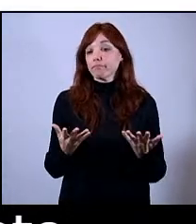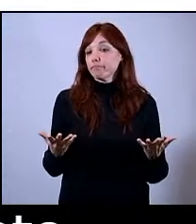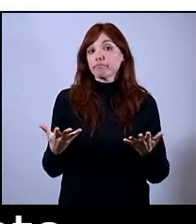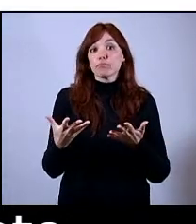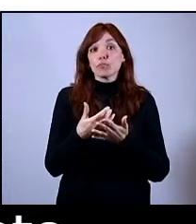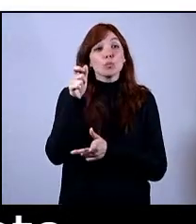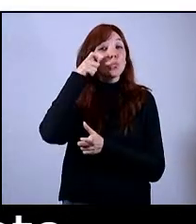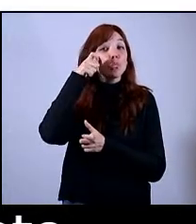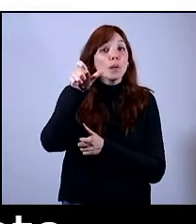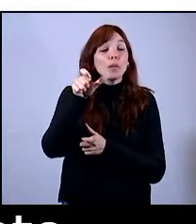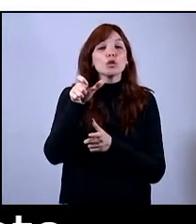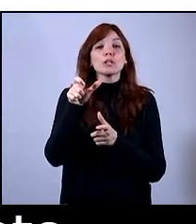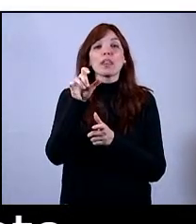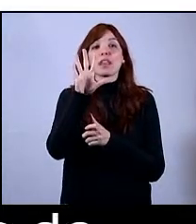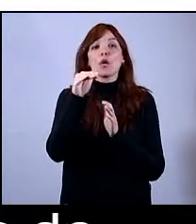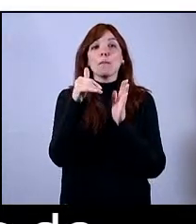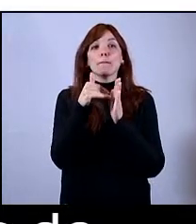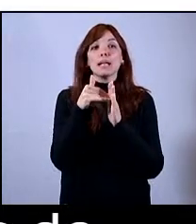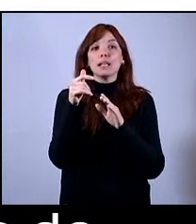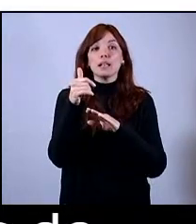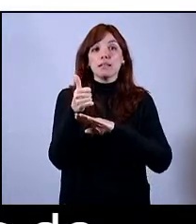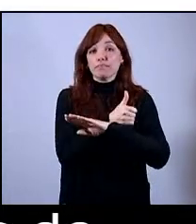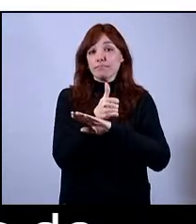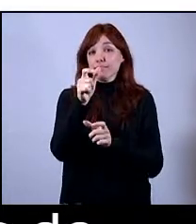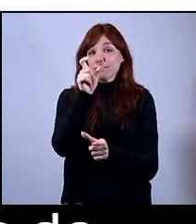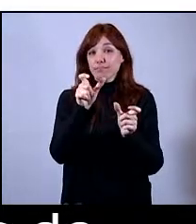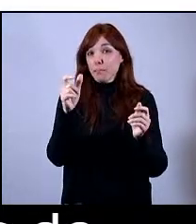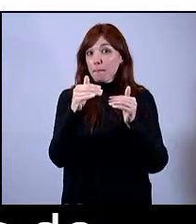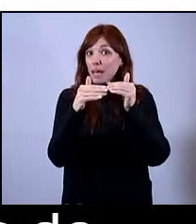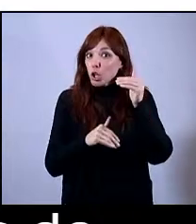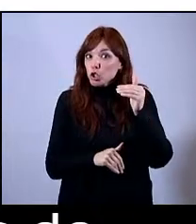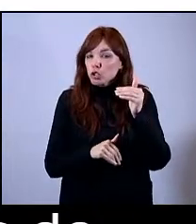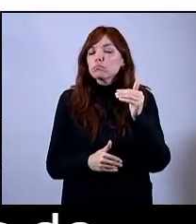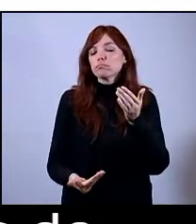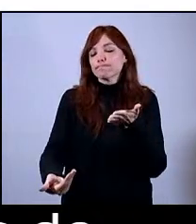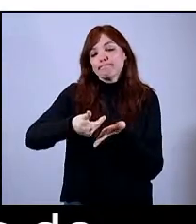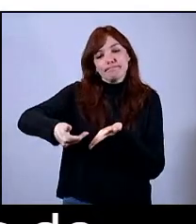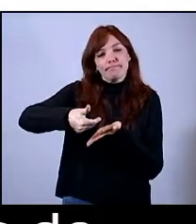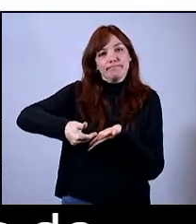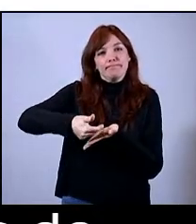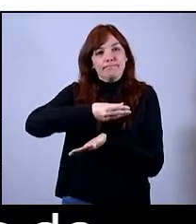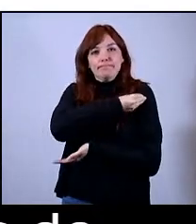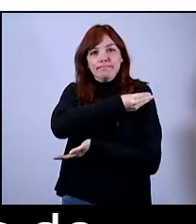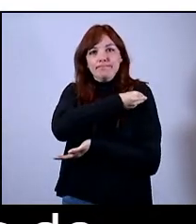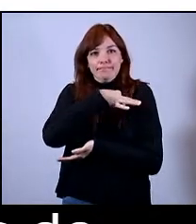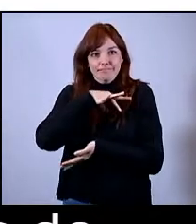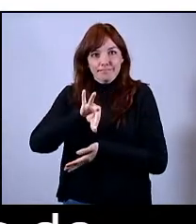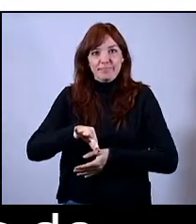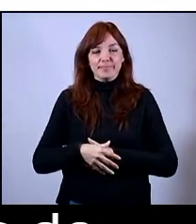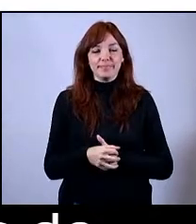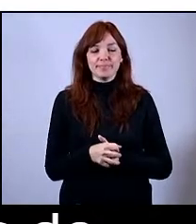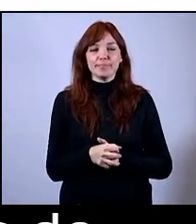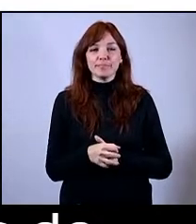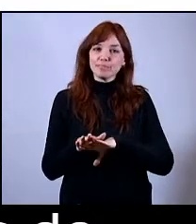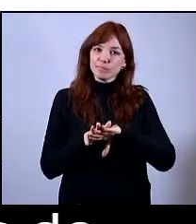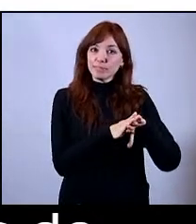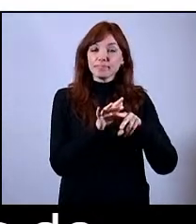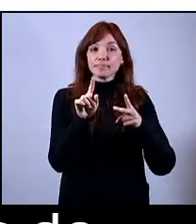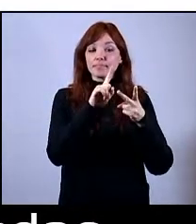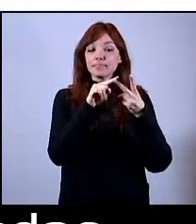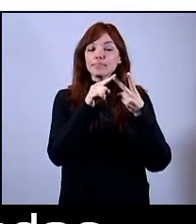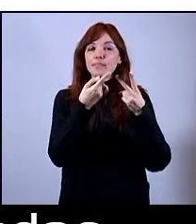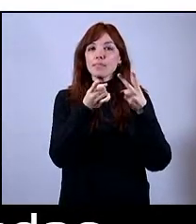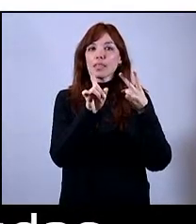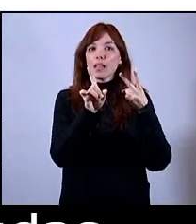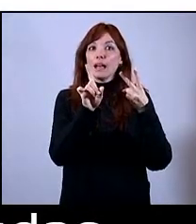esos pueblos de menos de 5.000 habitantes pueden concurrir a estas ayudas. También